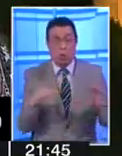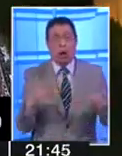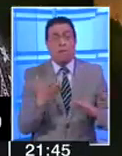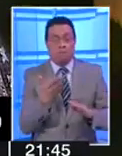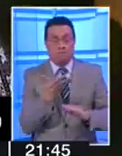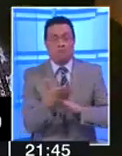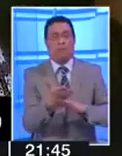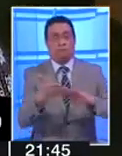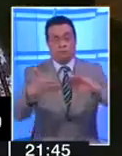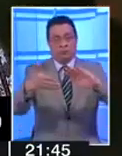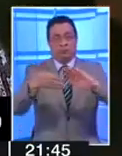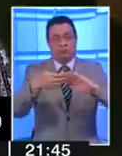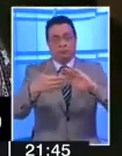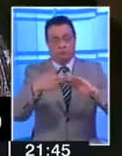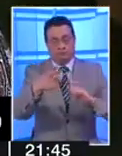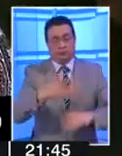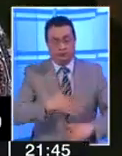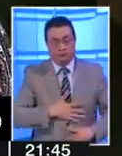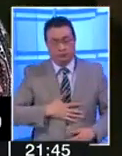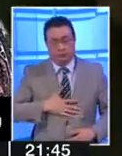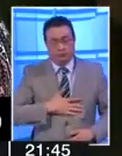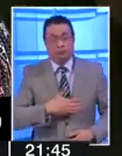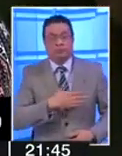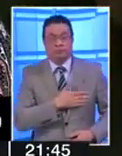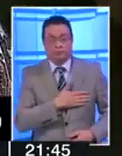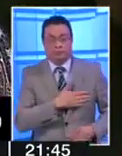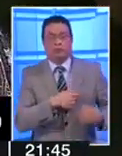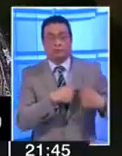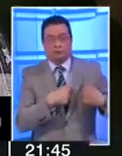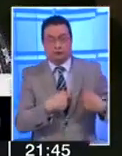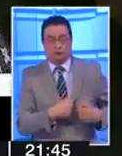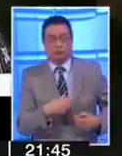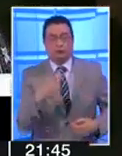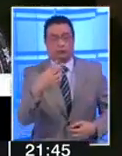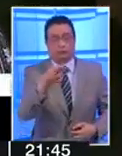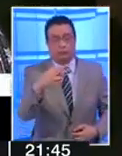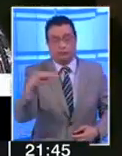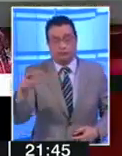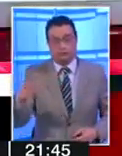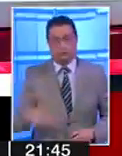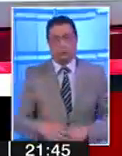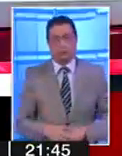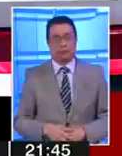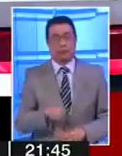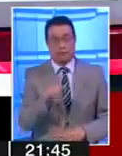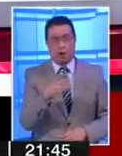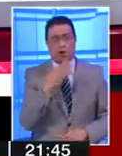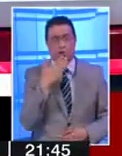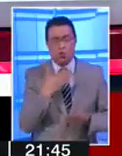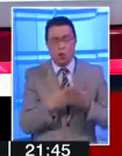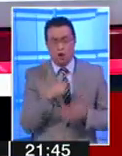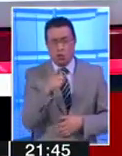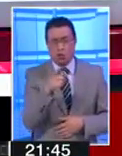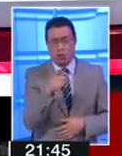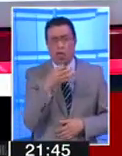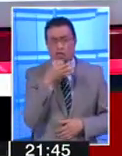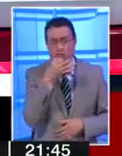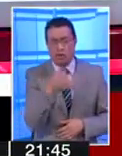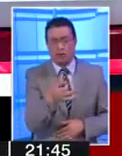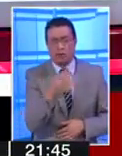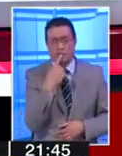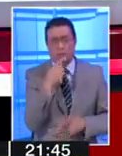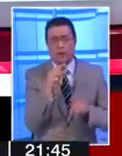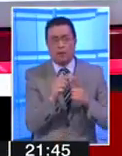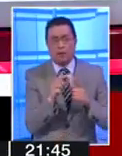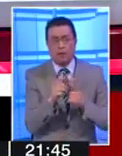pedir perdón si así lo sienten en su corazón. Solange, cuando usted dice la frase, menciona